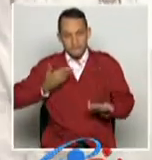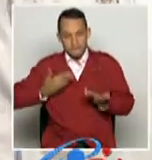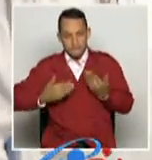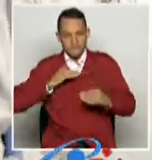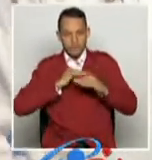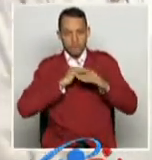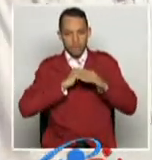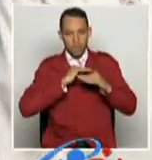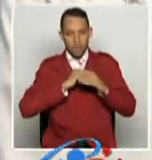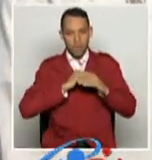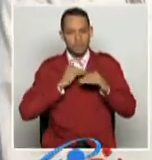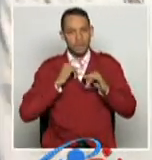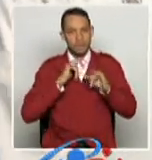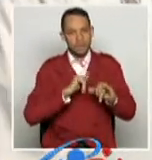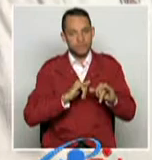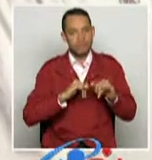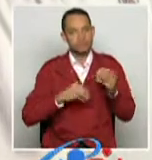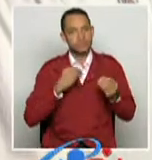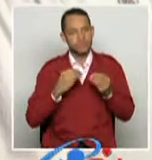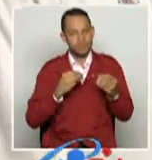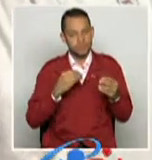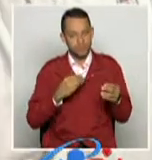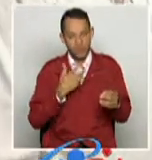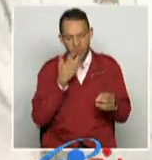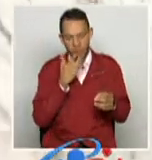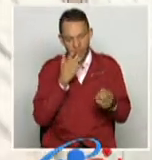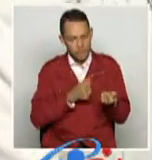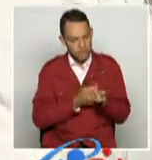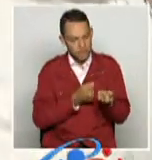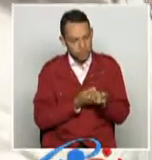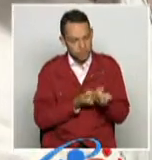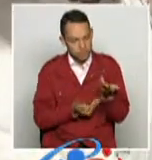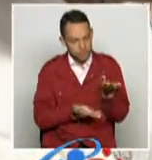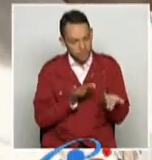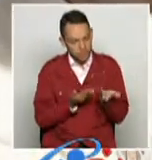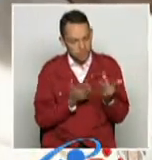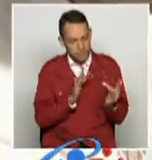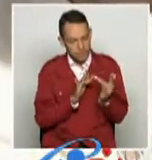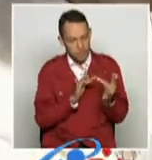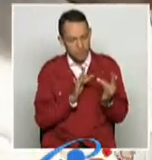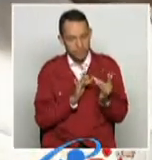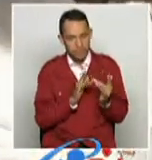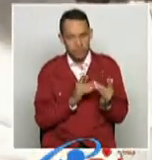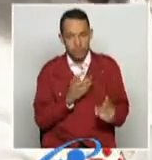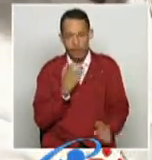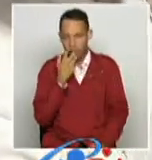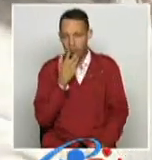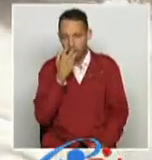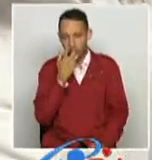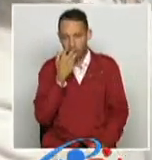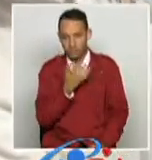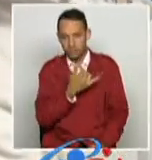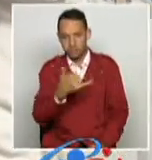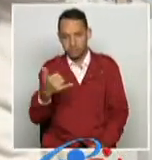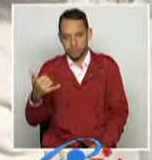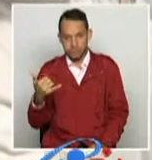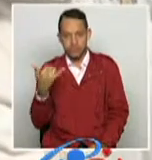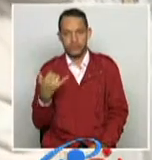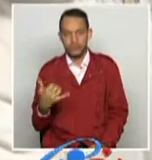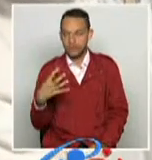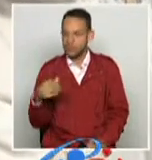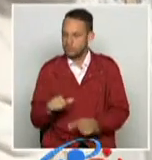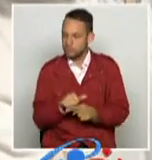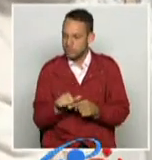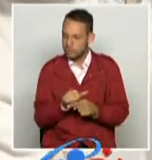meridianos, calentando las agujitas. La energía ya corresponde al elemento fuego. Entonces lo que vamos a hacer